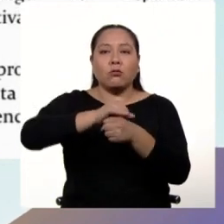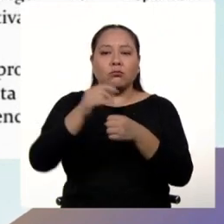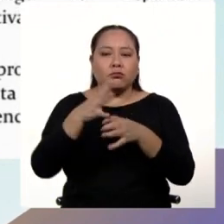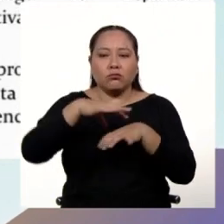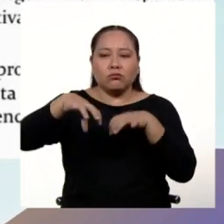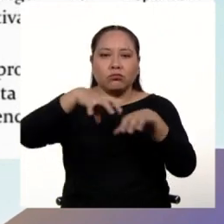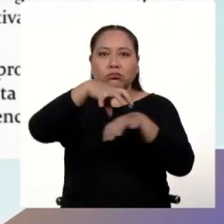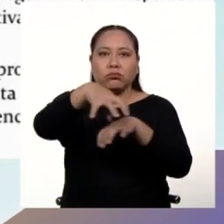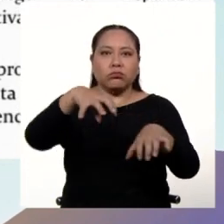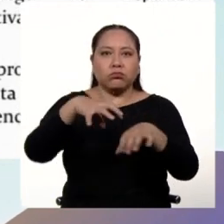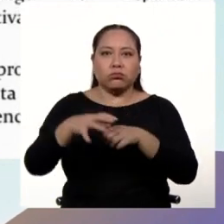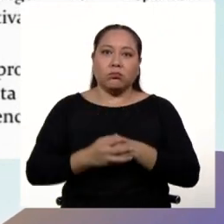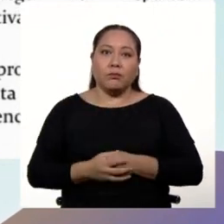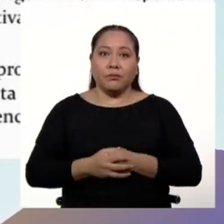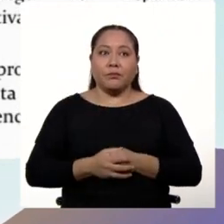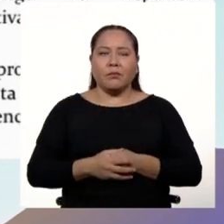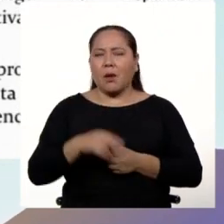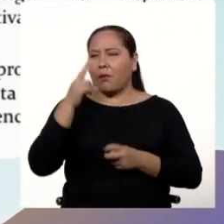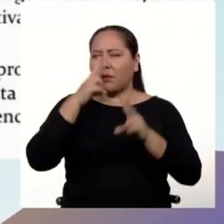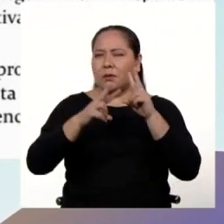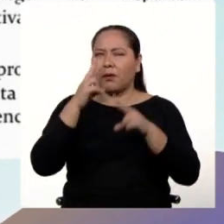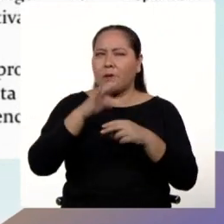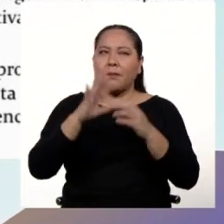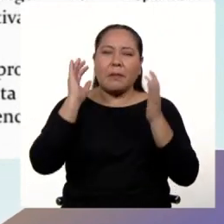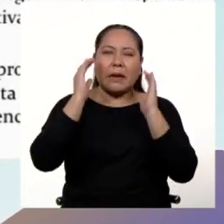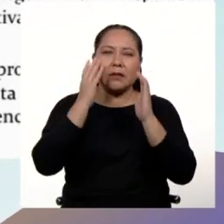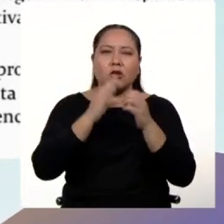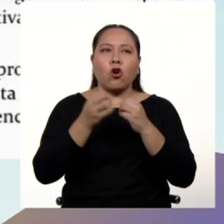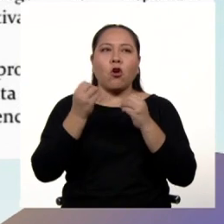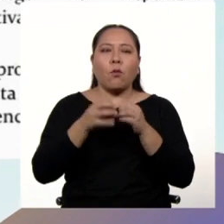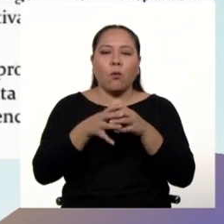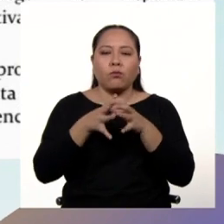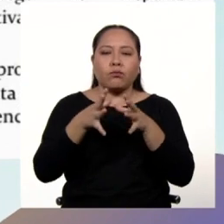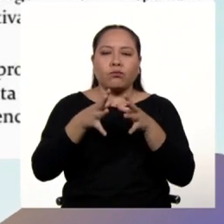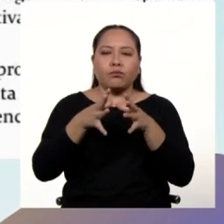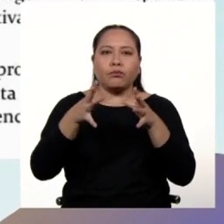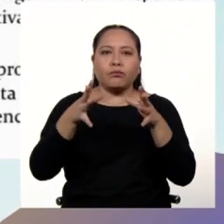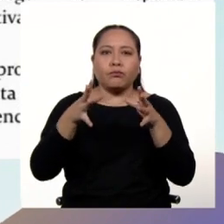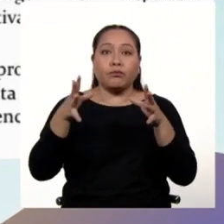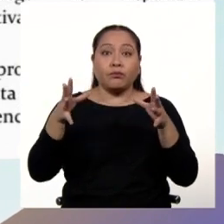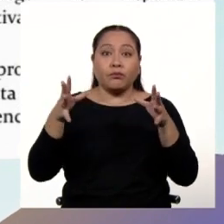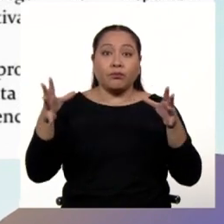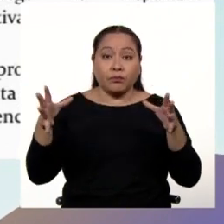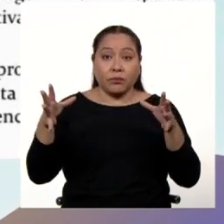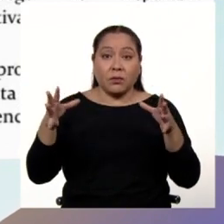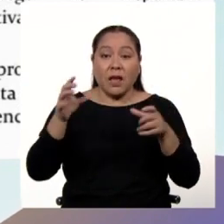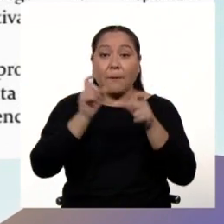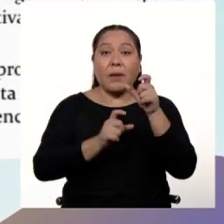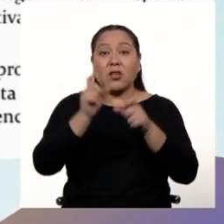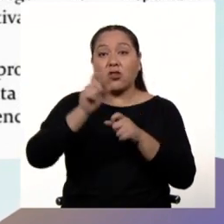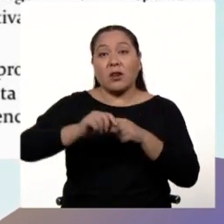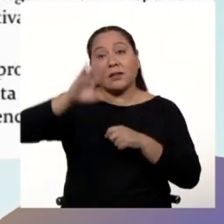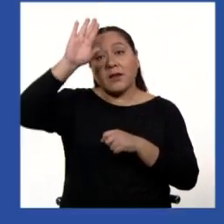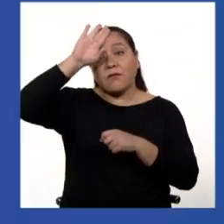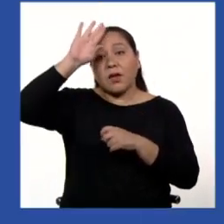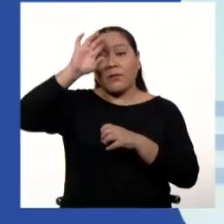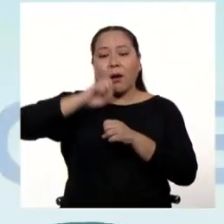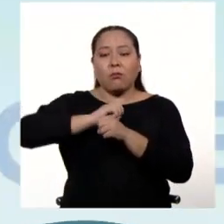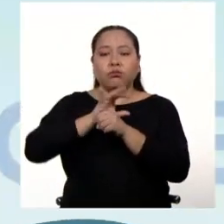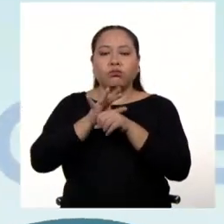bipartición. Vamos a simular una acción sobre el crecimiento del número de personas afectadas por el